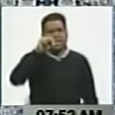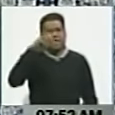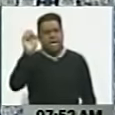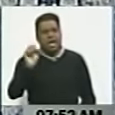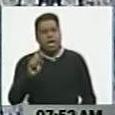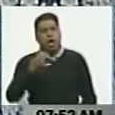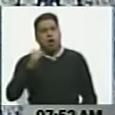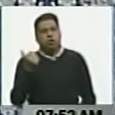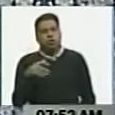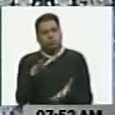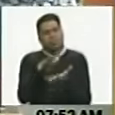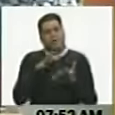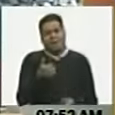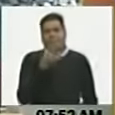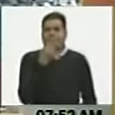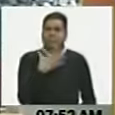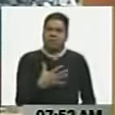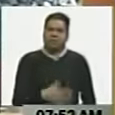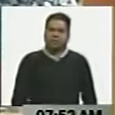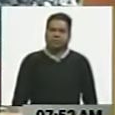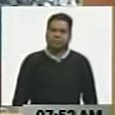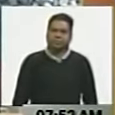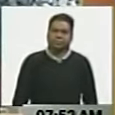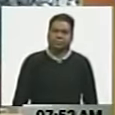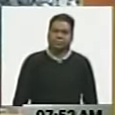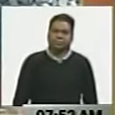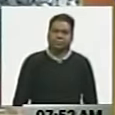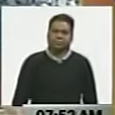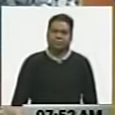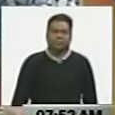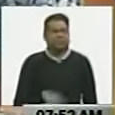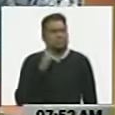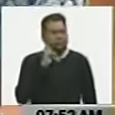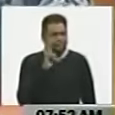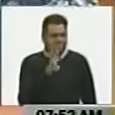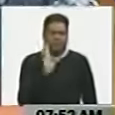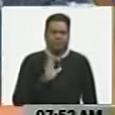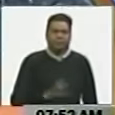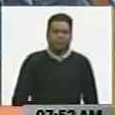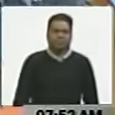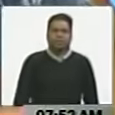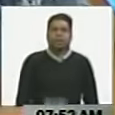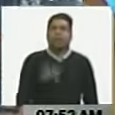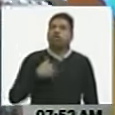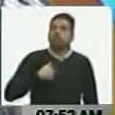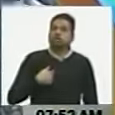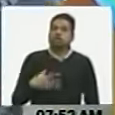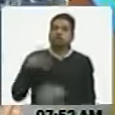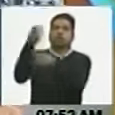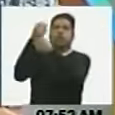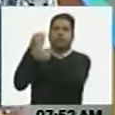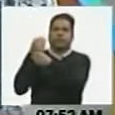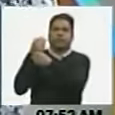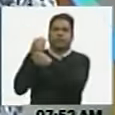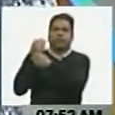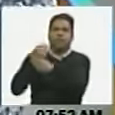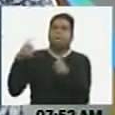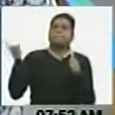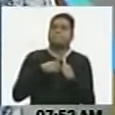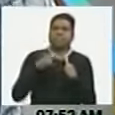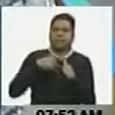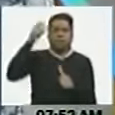cuando no ganan no le funciona al CNE y bueno, es inconstitucional según ellos? Fíjate. Yo confío primero en Dios porque esta es una tierra